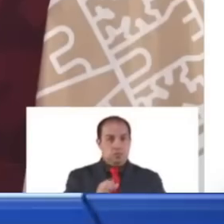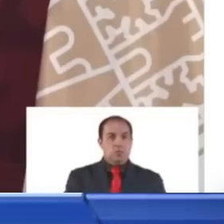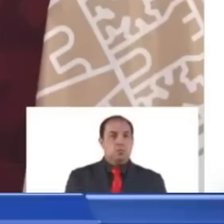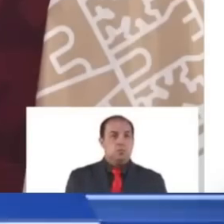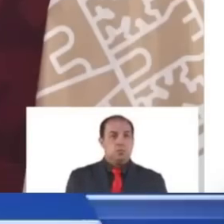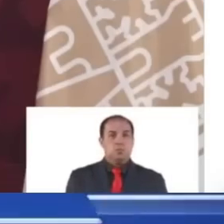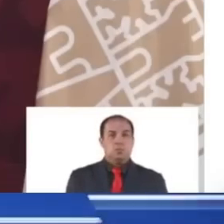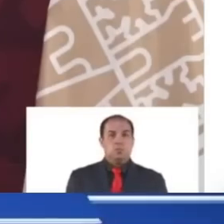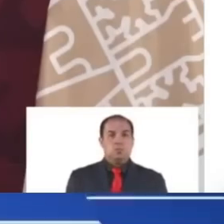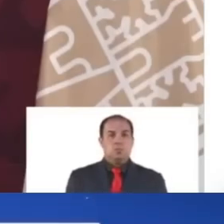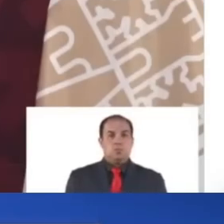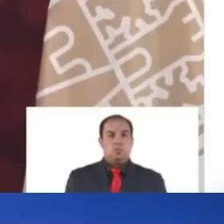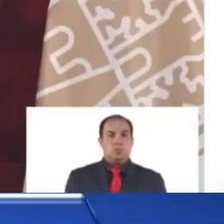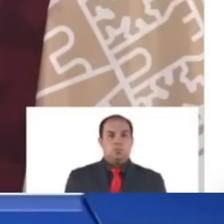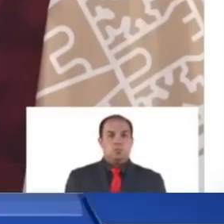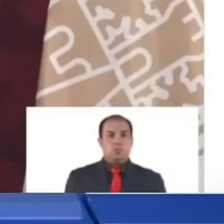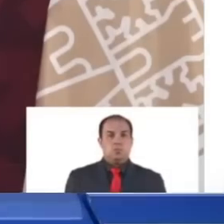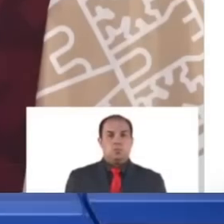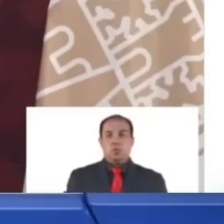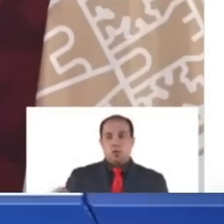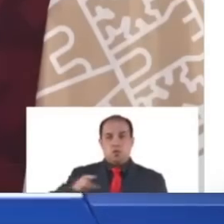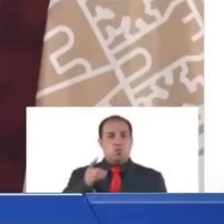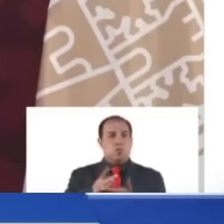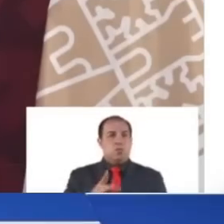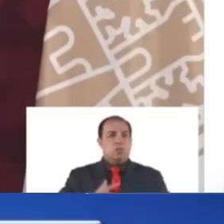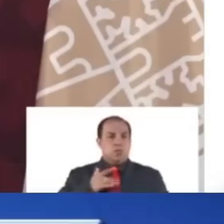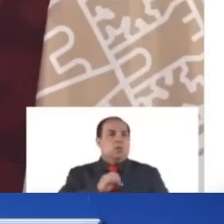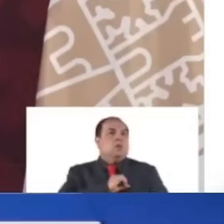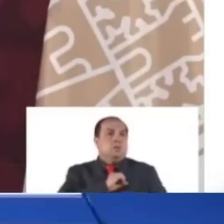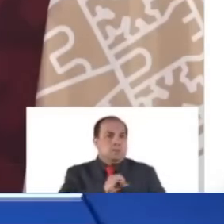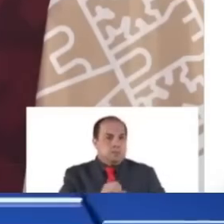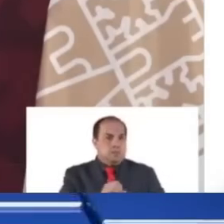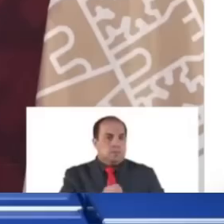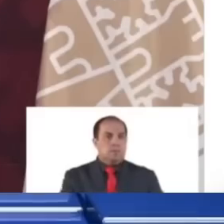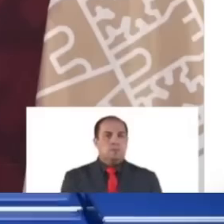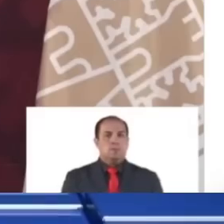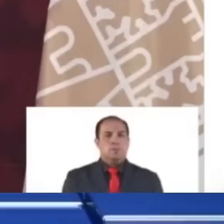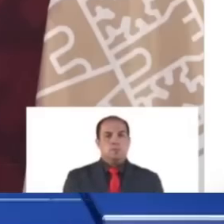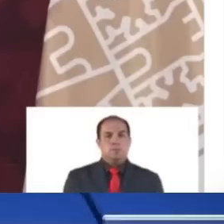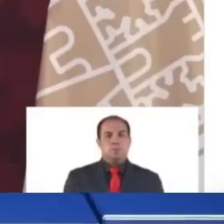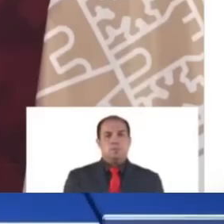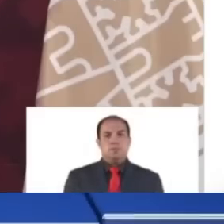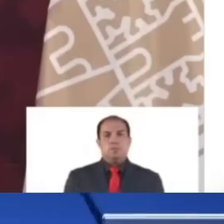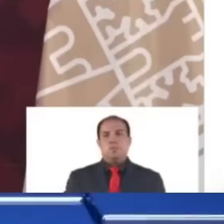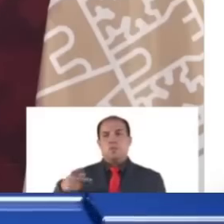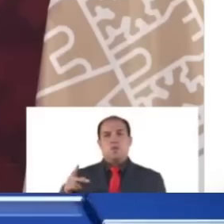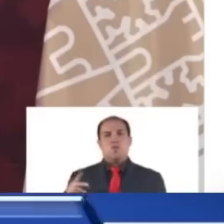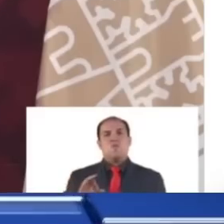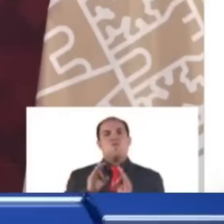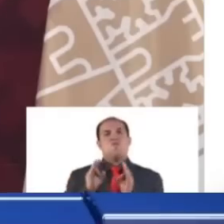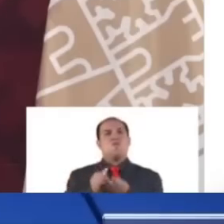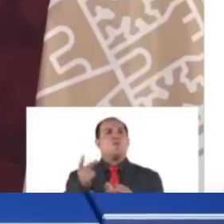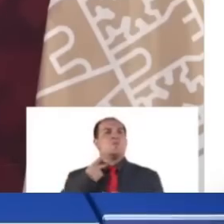comenta en el bloque opositor, están muy desesperados porque no tienen más que el odio como parte de su forma de